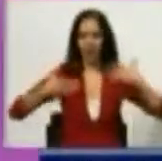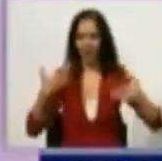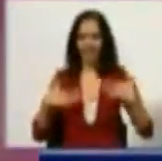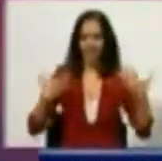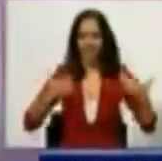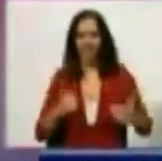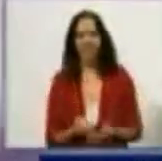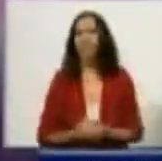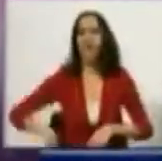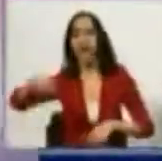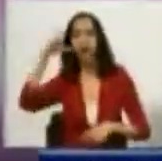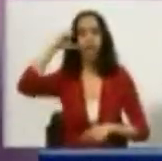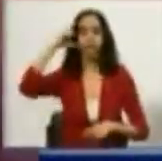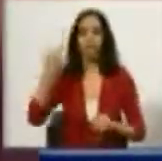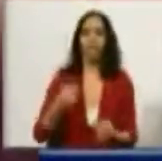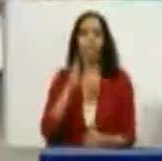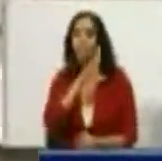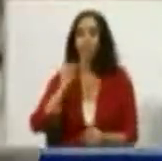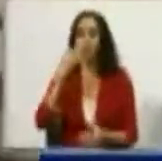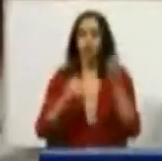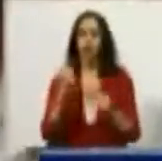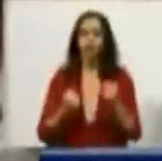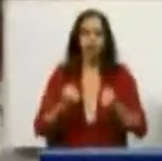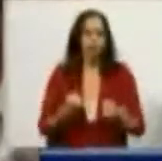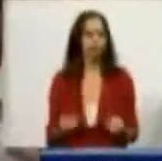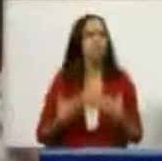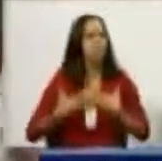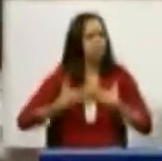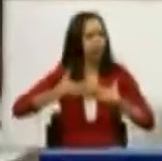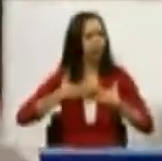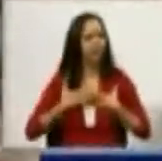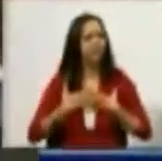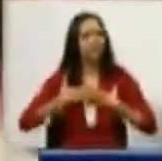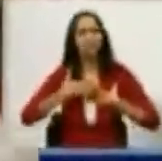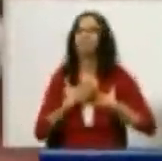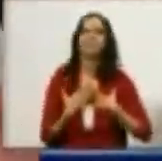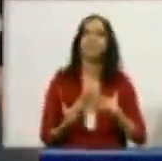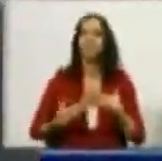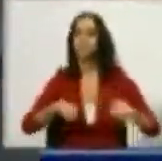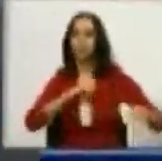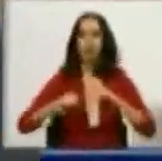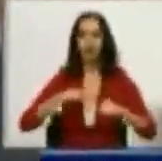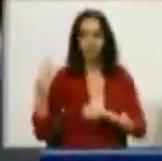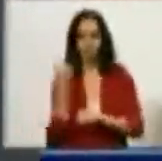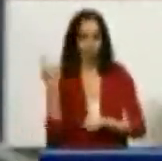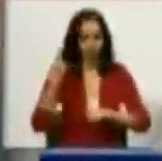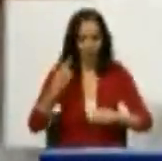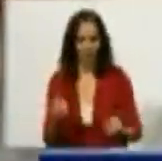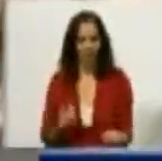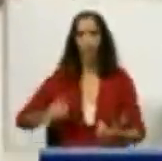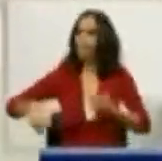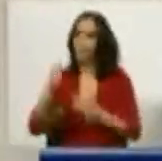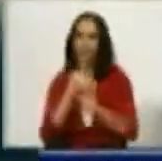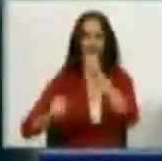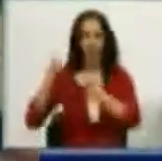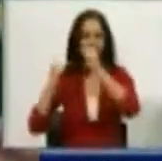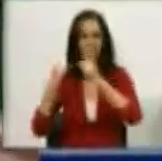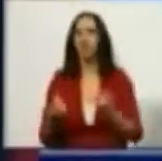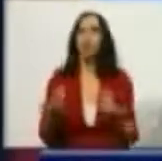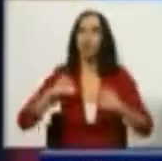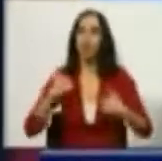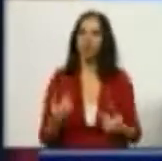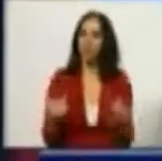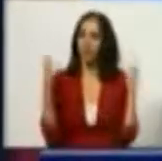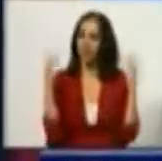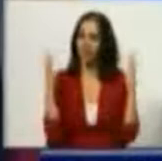el día que no jalo bola me da una corazonada solo para adelante y para atrás a veces que